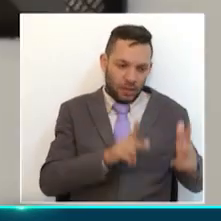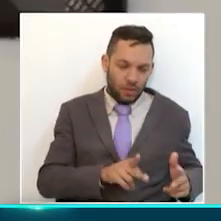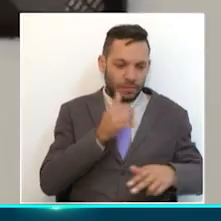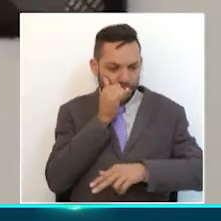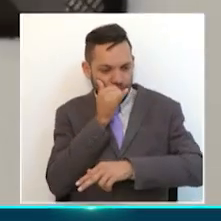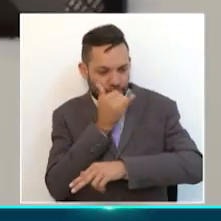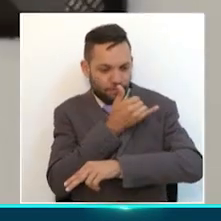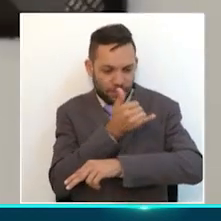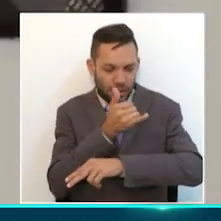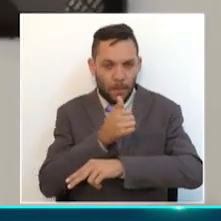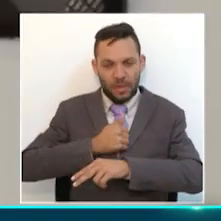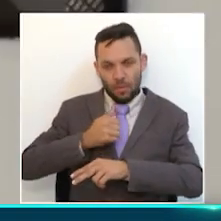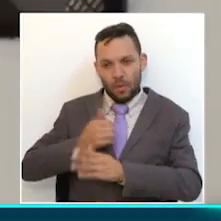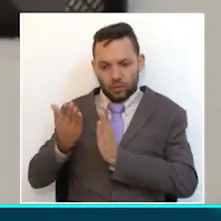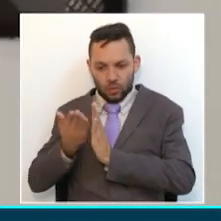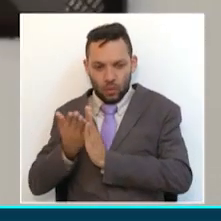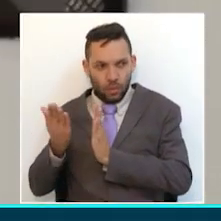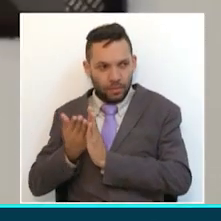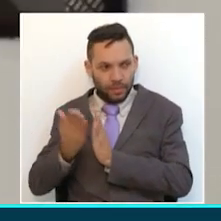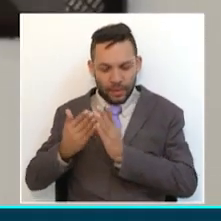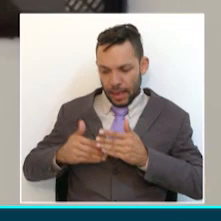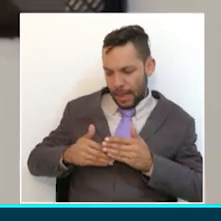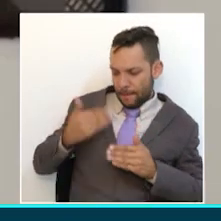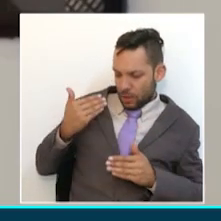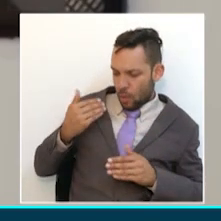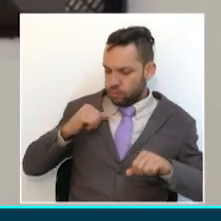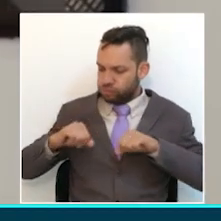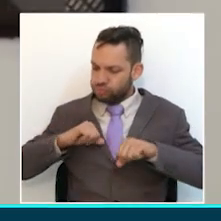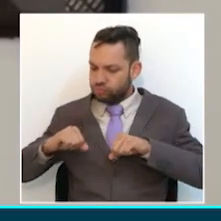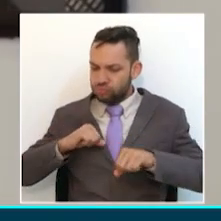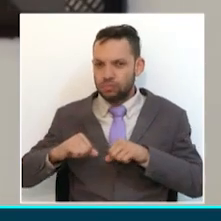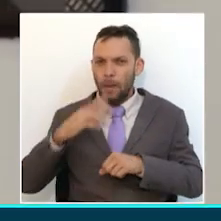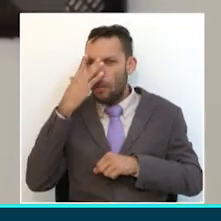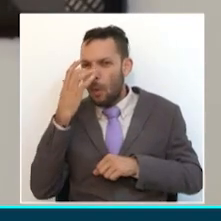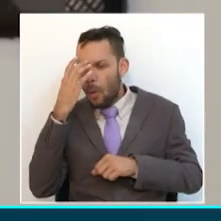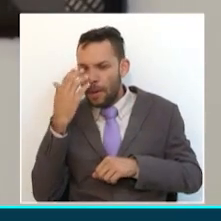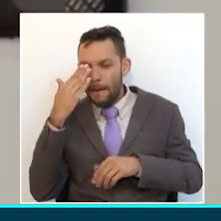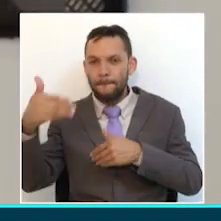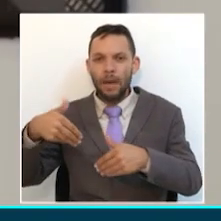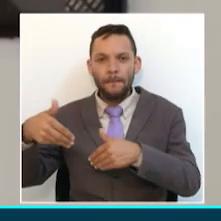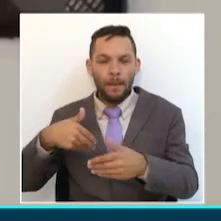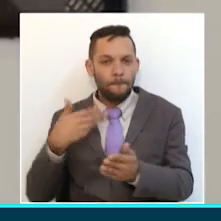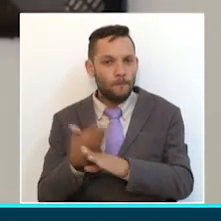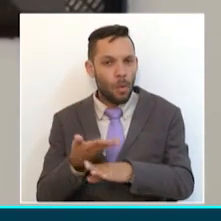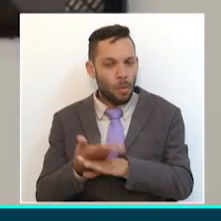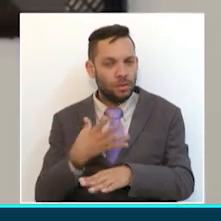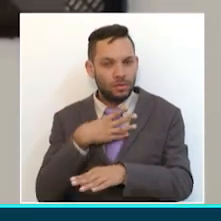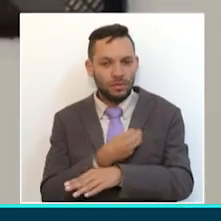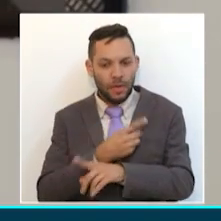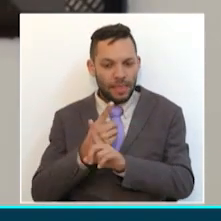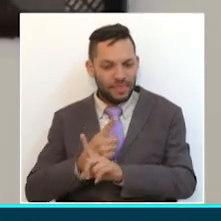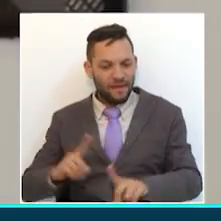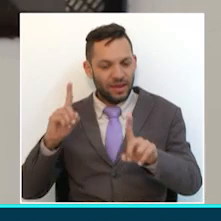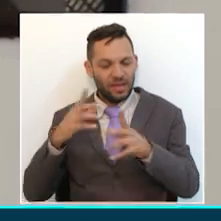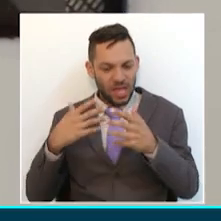soy estudiante. Esto empezó porque nos llega una propuesta diferente y nosotros nos gusta